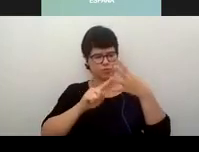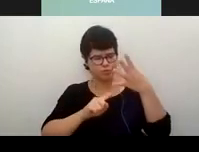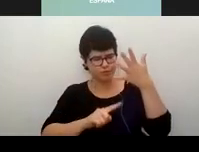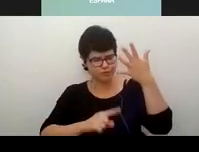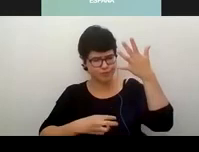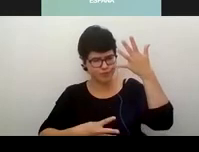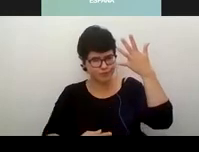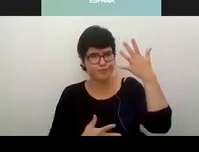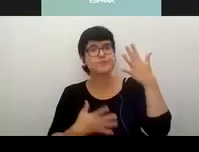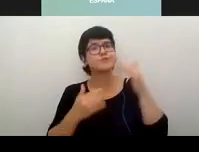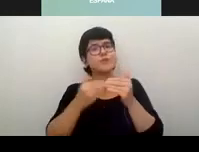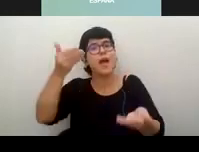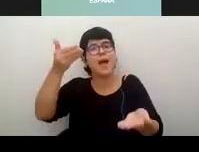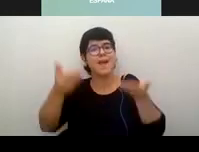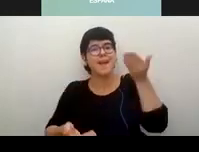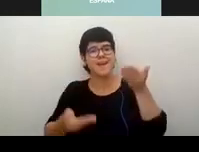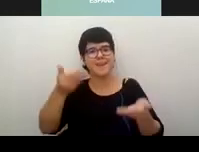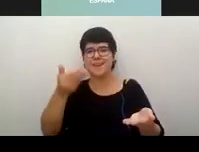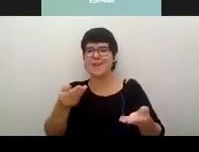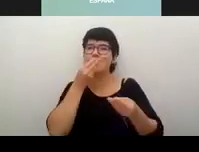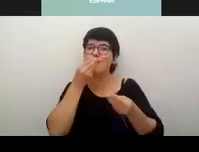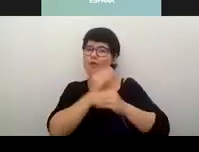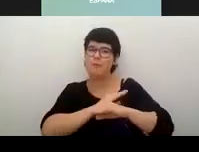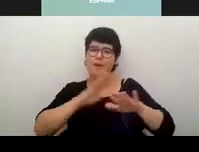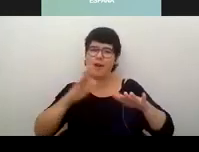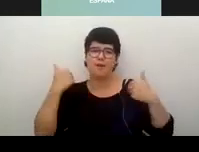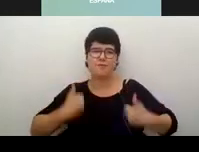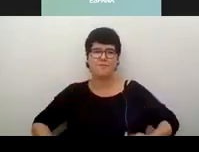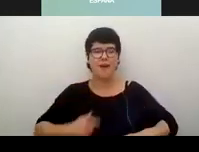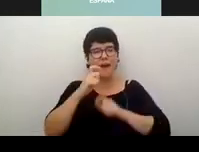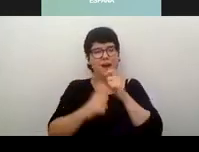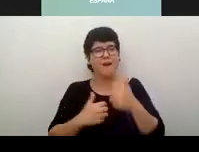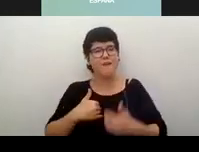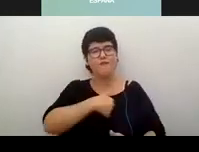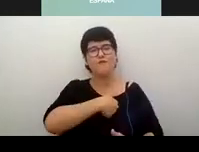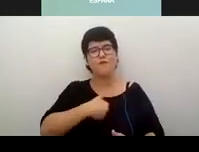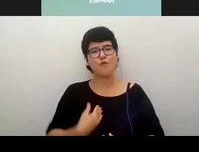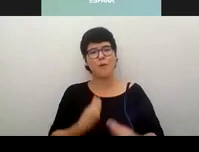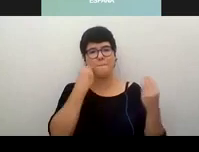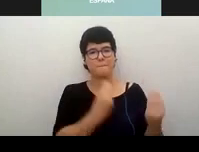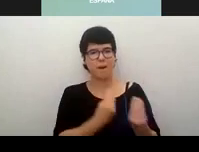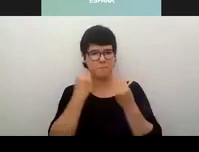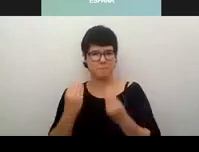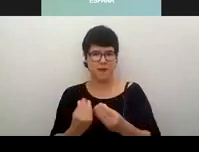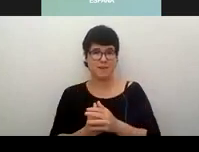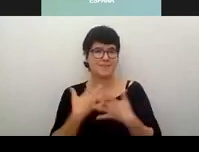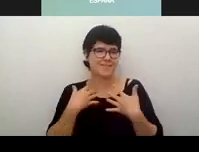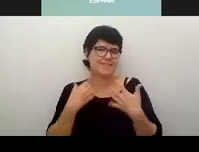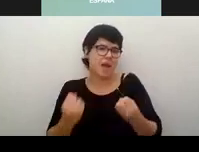ellas, es donde está la virtud de la funcionalidad de una microbiota que entendemos como sana,